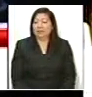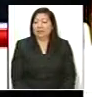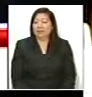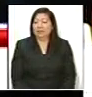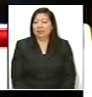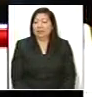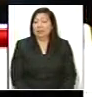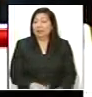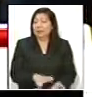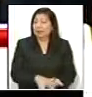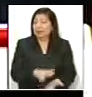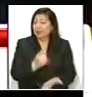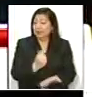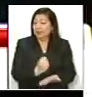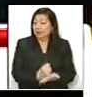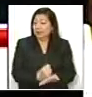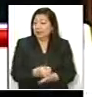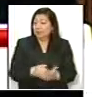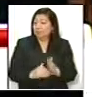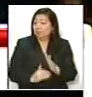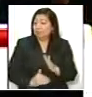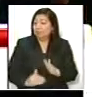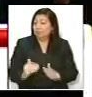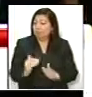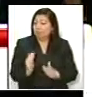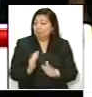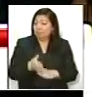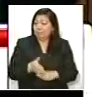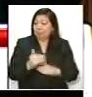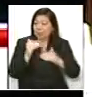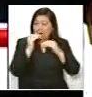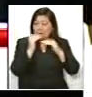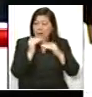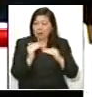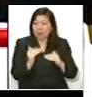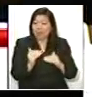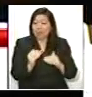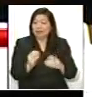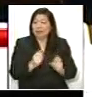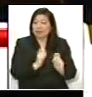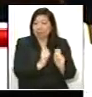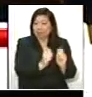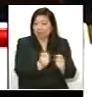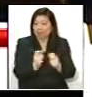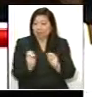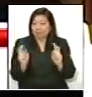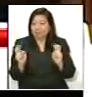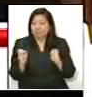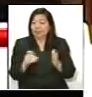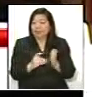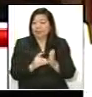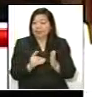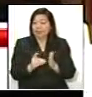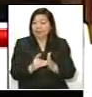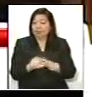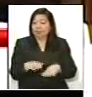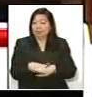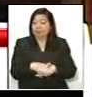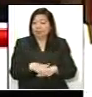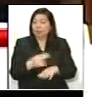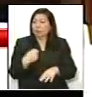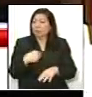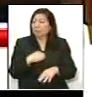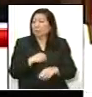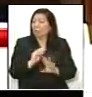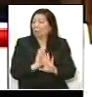Ha sido aprobado por mayoría, entra a la orden del día, que se distribuya por favor el texto del dictamen que está preparado, nosotros